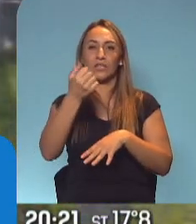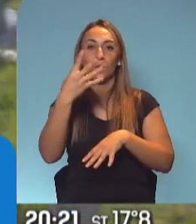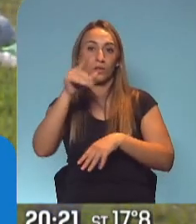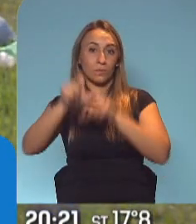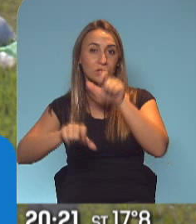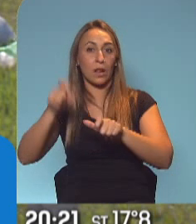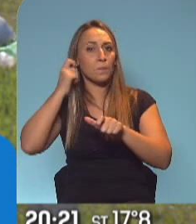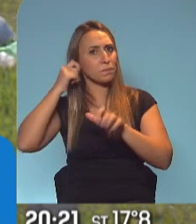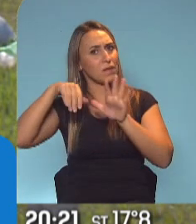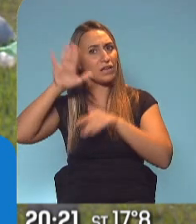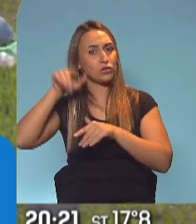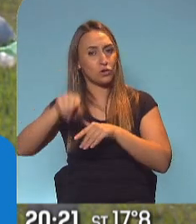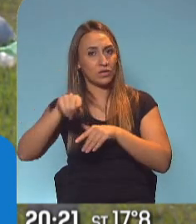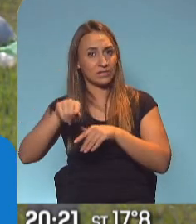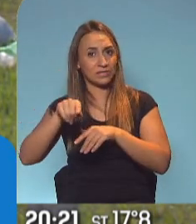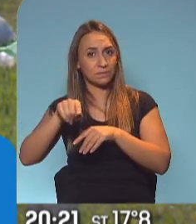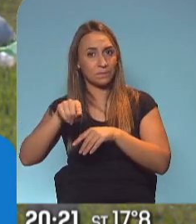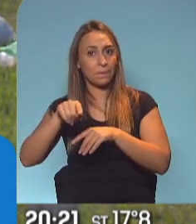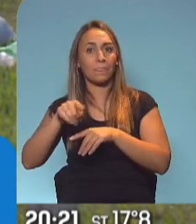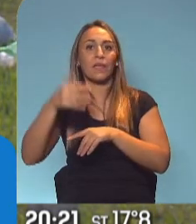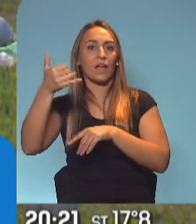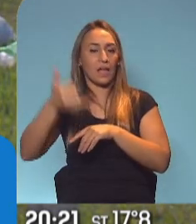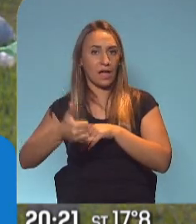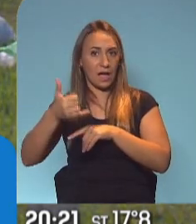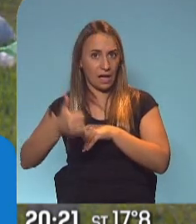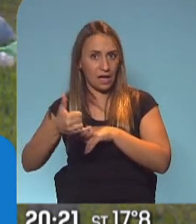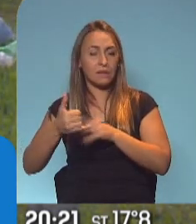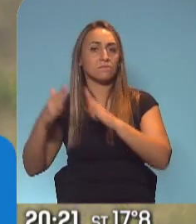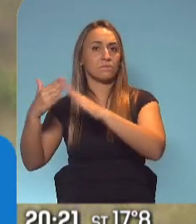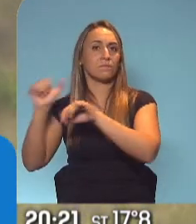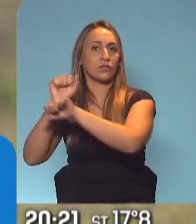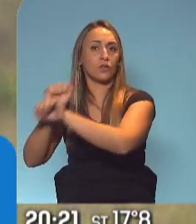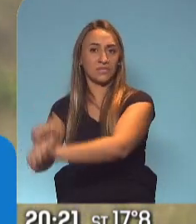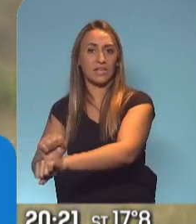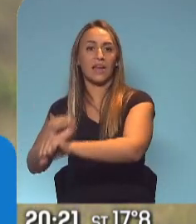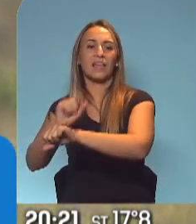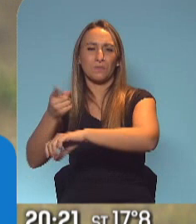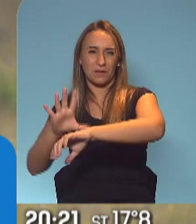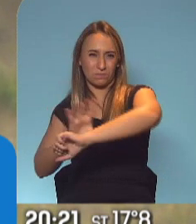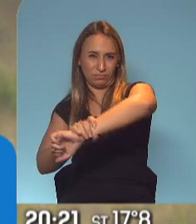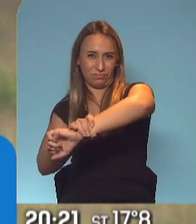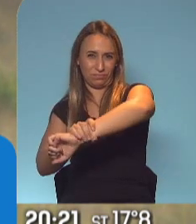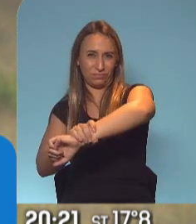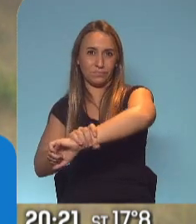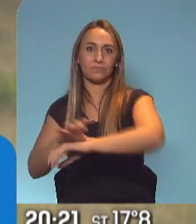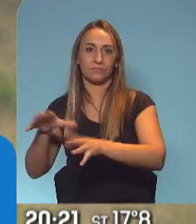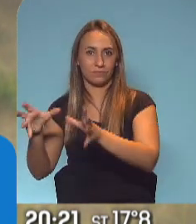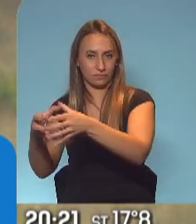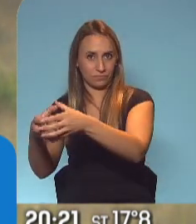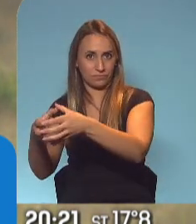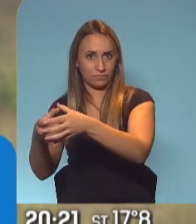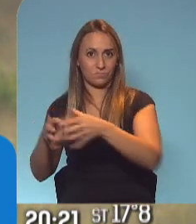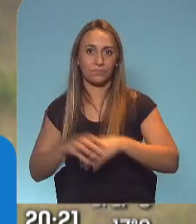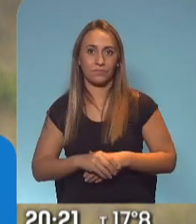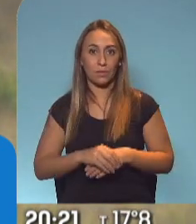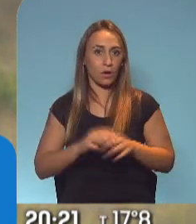mayores que se encuentran con sistemas de monitoreo o prisión domiciliaria anteriores a esta situación que estamos determinando.